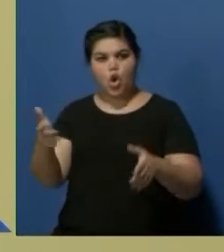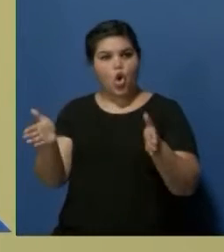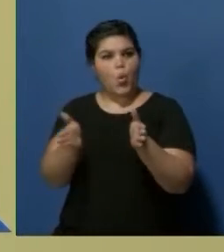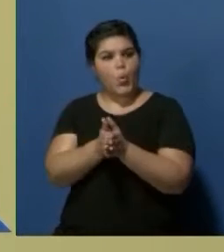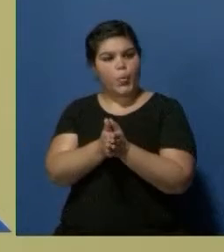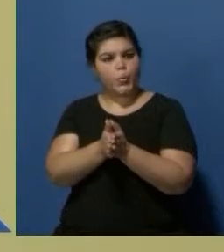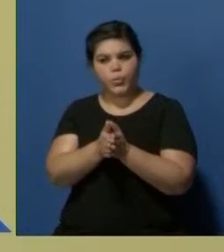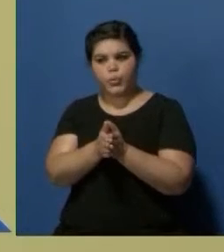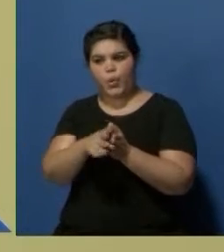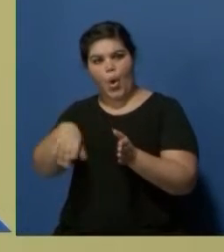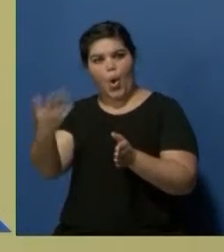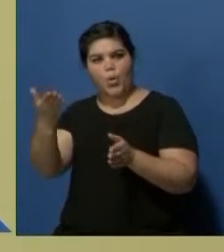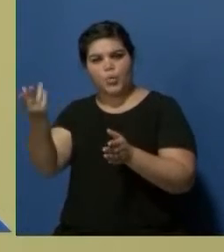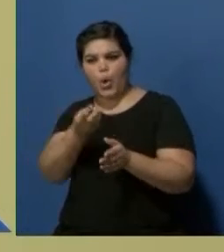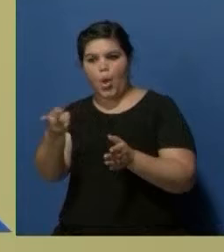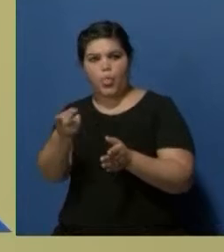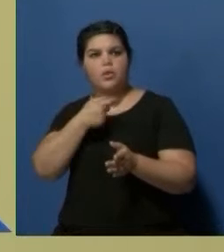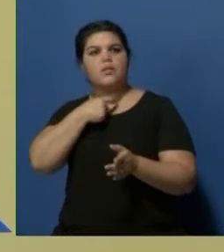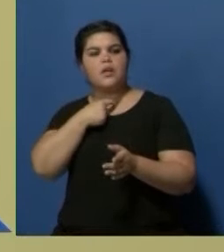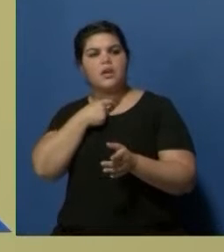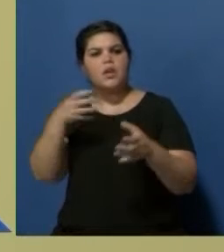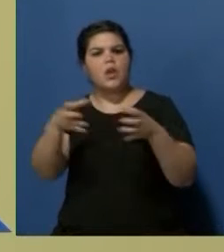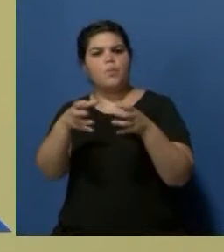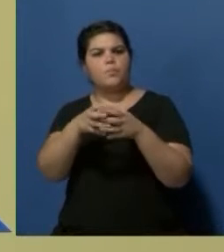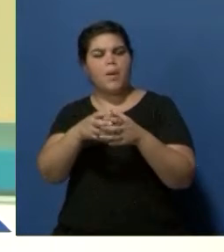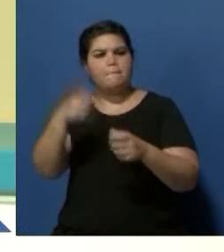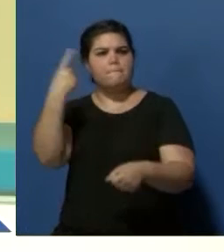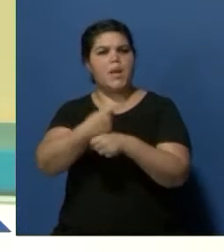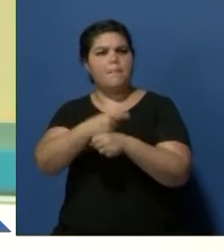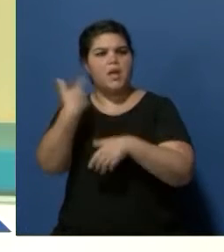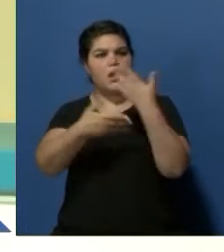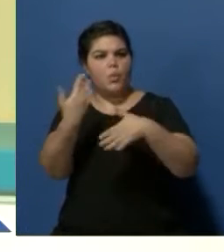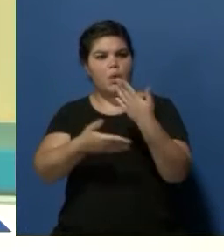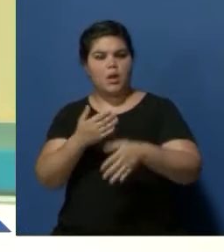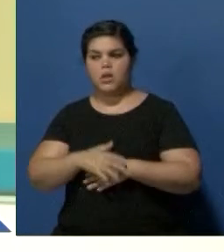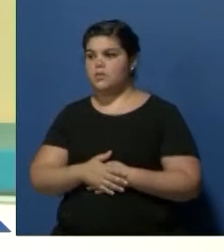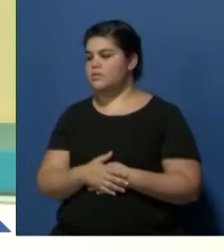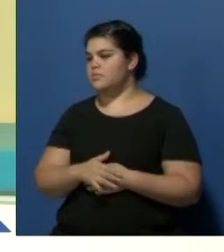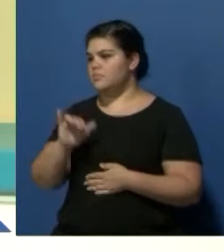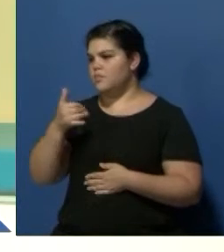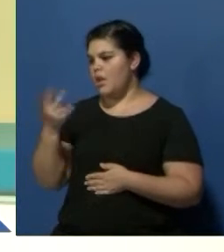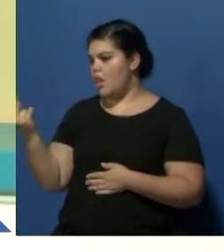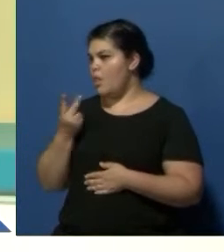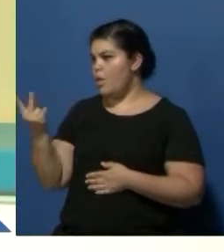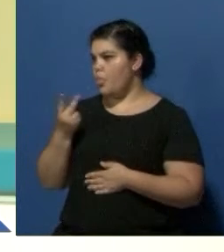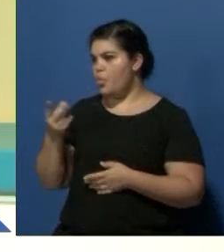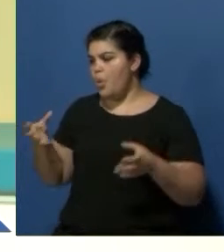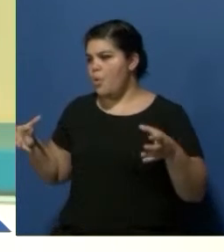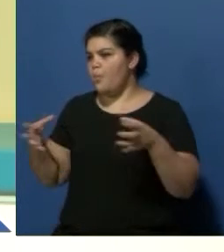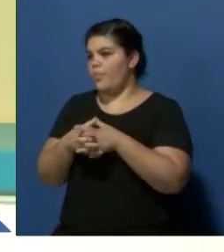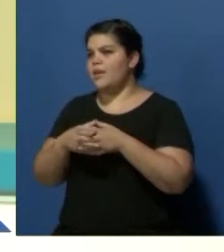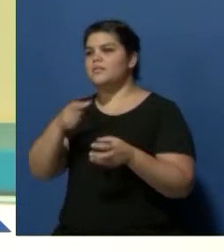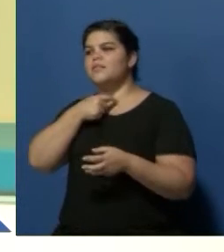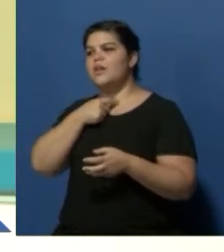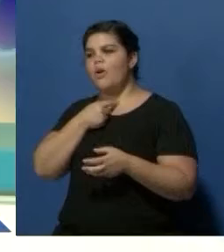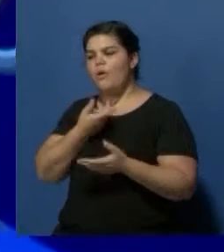se pusieron las pilas y dijeron vamos a poner un equipo, vamos a jugar la primera. Exactamente, nos juntamos y decidimos bueno, retomar un poco el amor